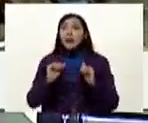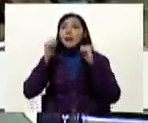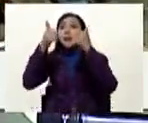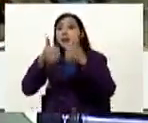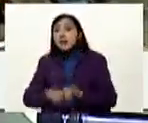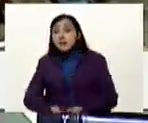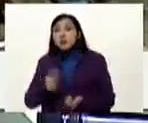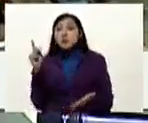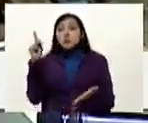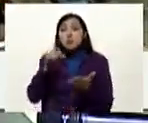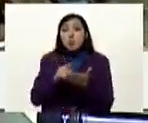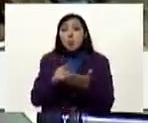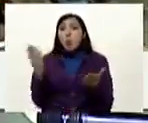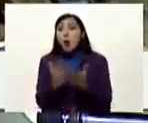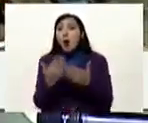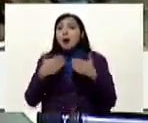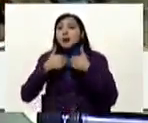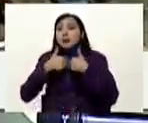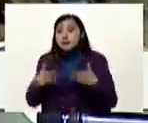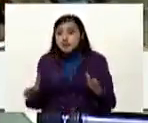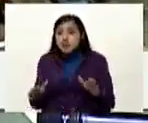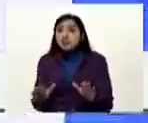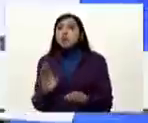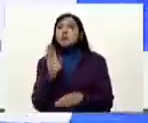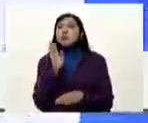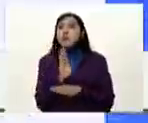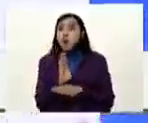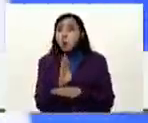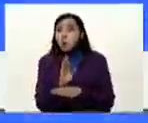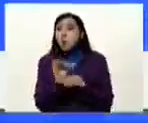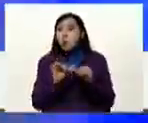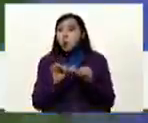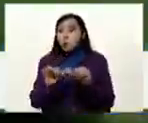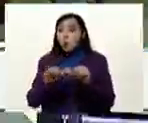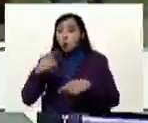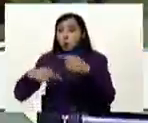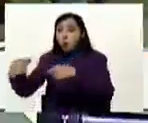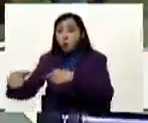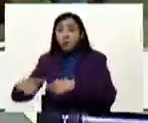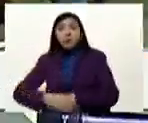clases seguro y progresivo.